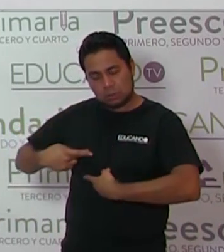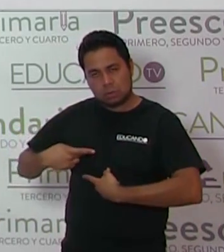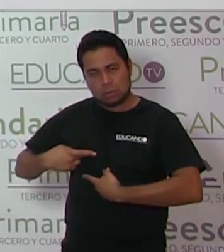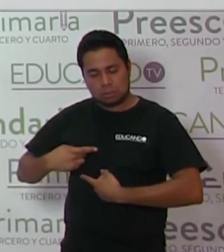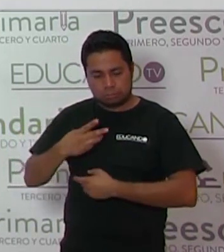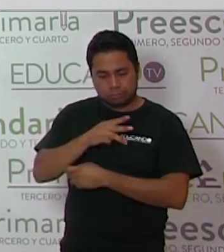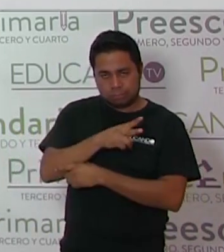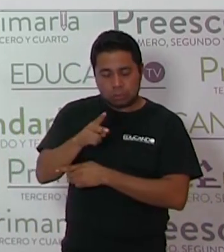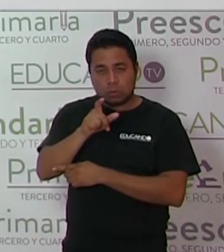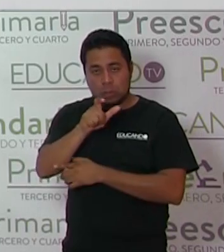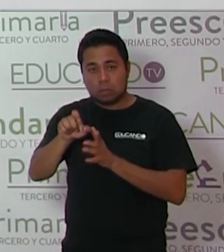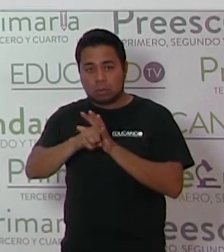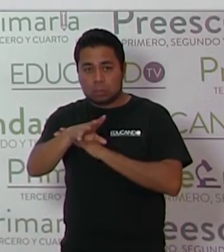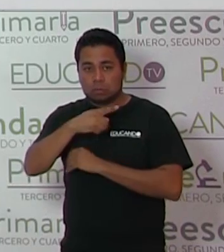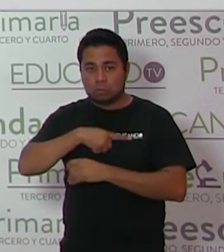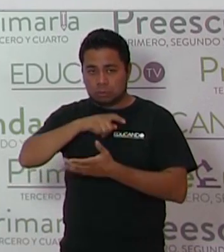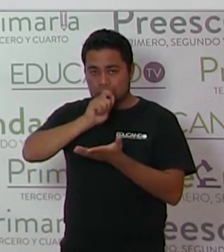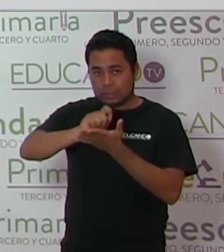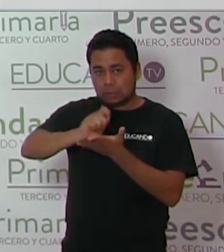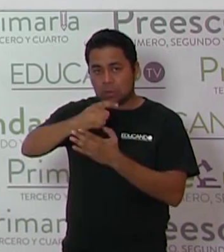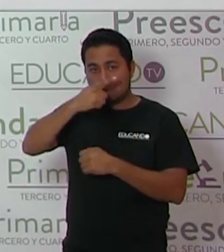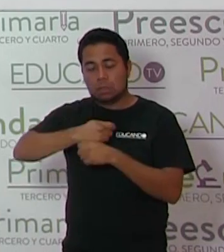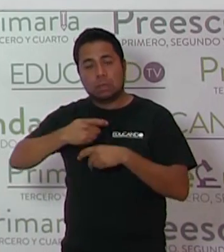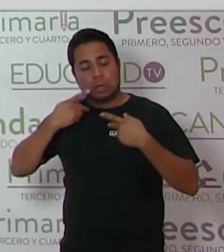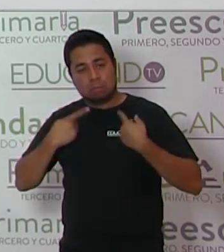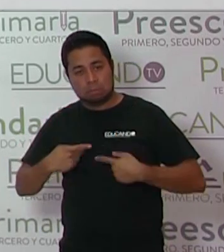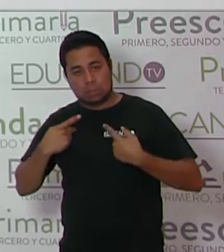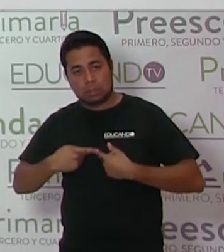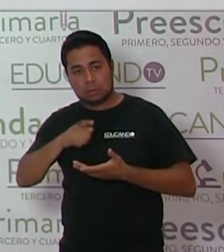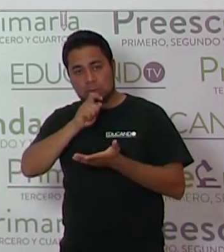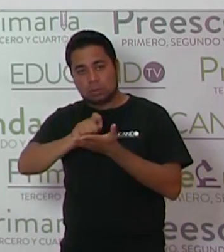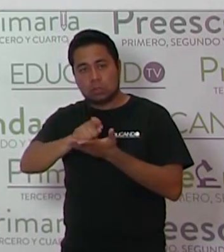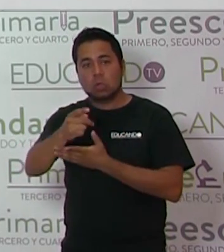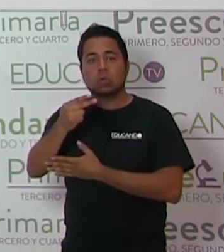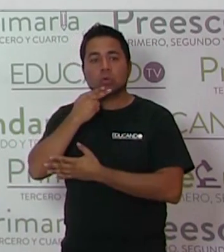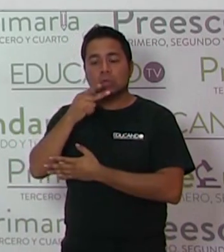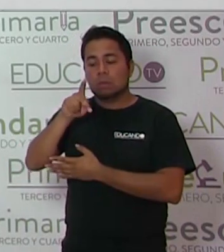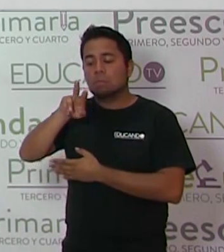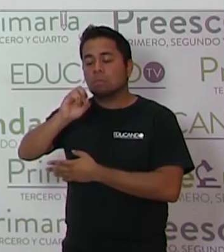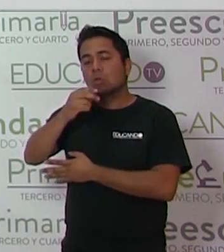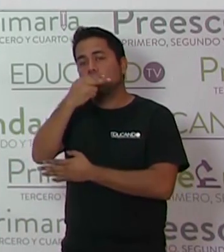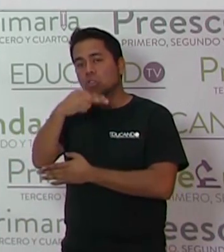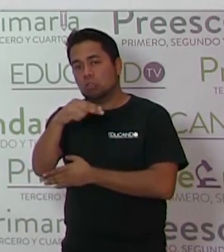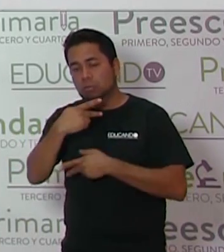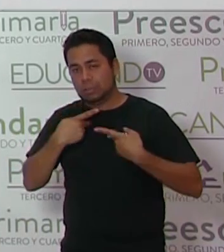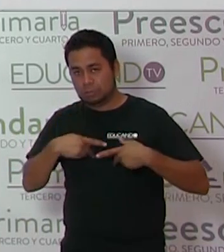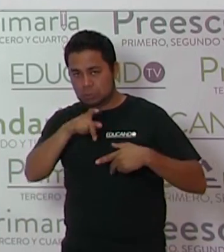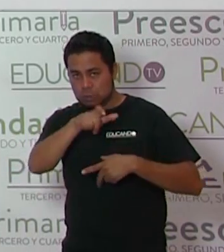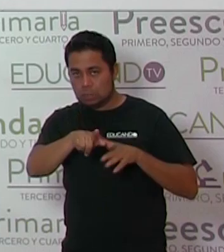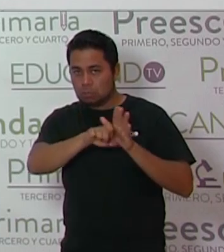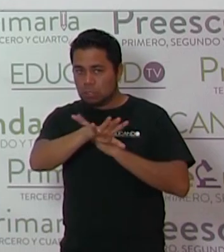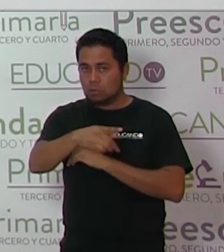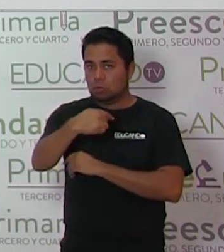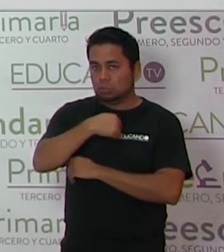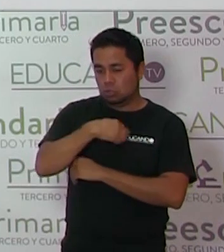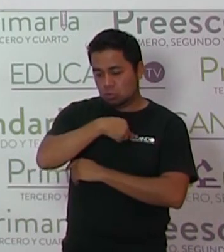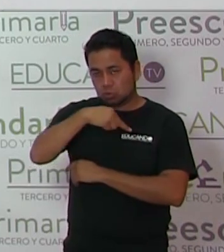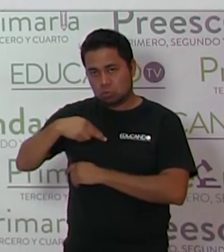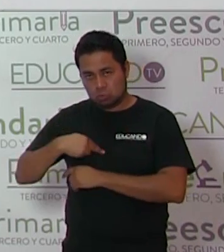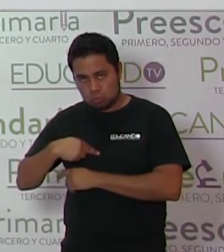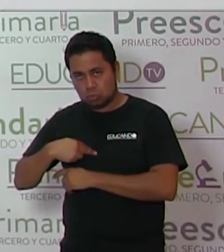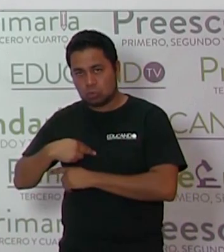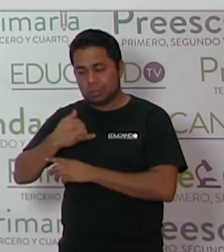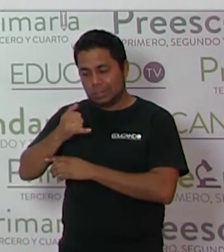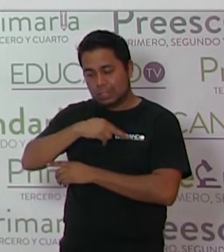persona. Cuando las escribimos en primera persona, utilizamos pronombres personales como yo, nosotras